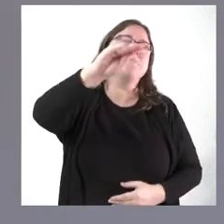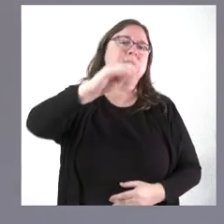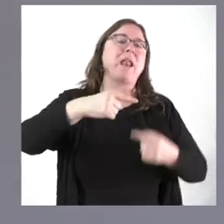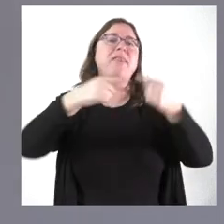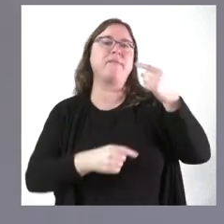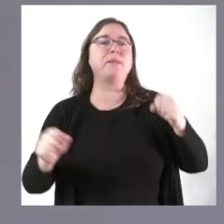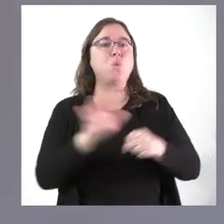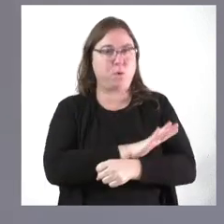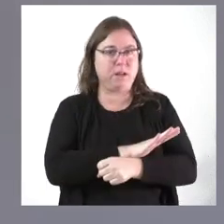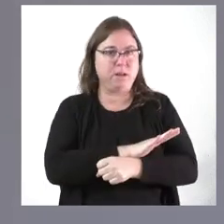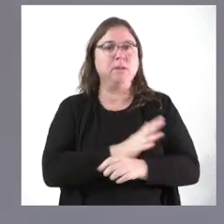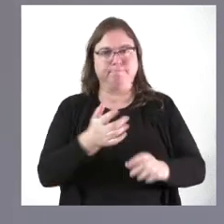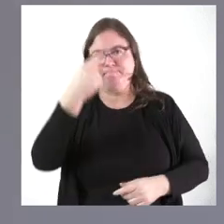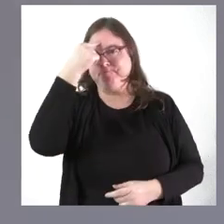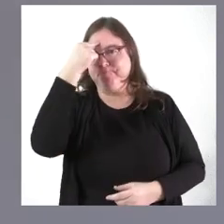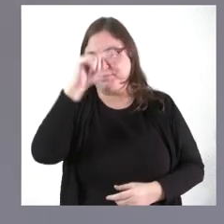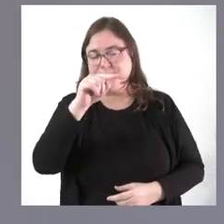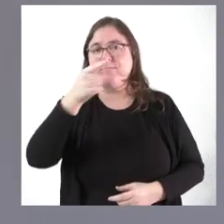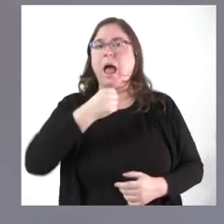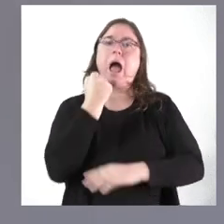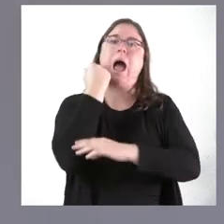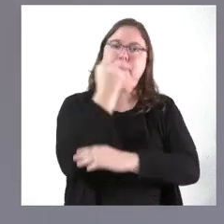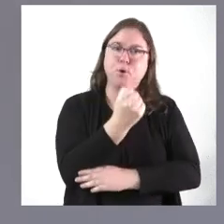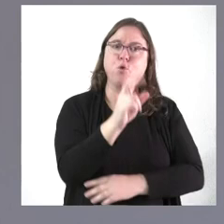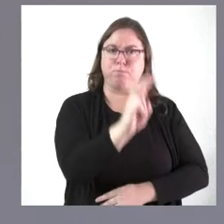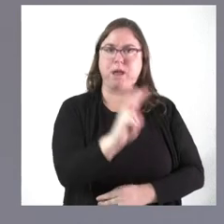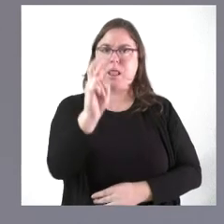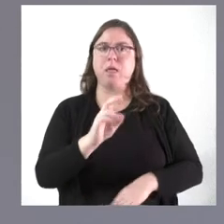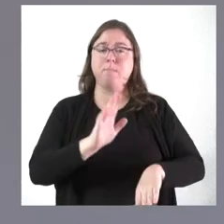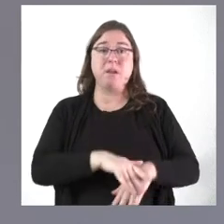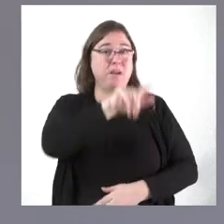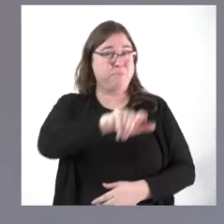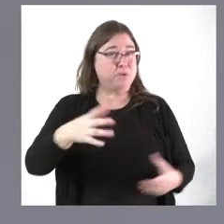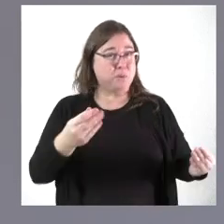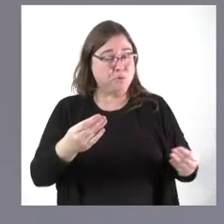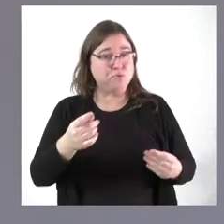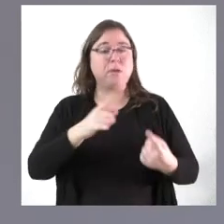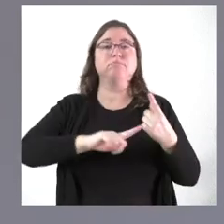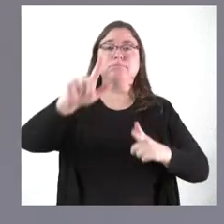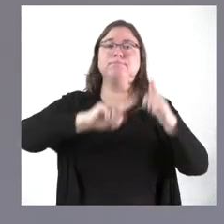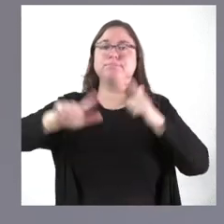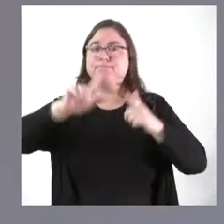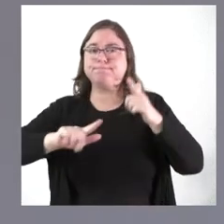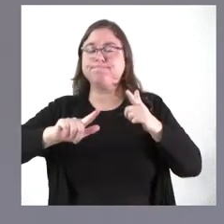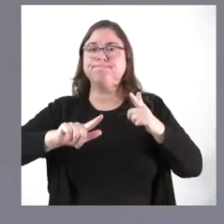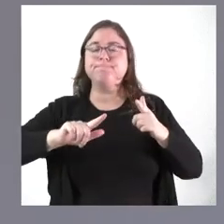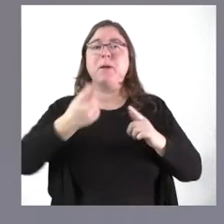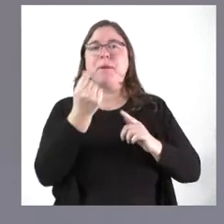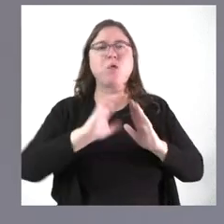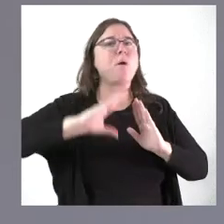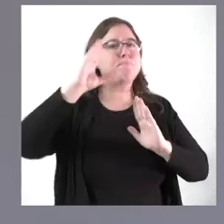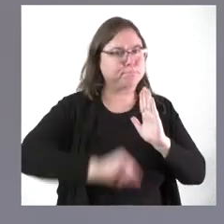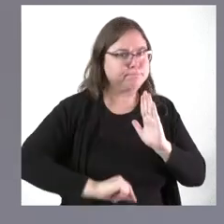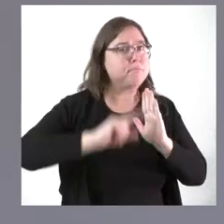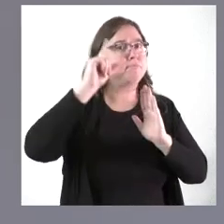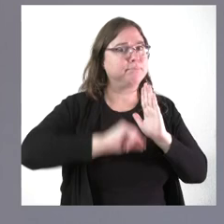déficit y por tanto somos muy conscientes de que nuestro apoyo esté sirviendo para que muchas personas viajen a un coste muy inferior al